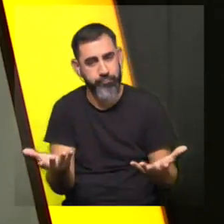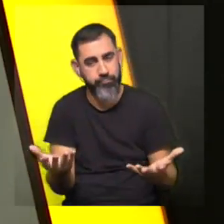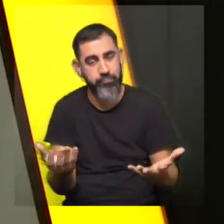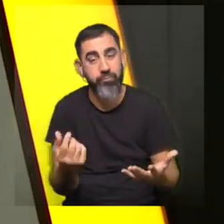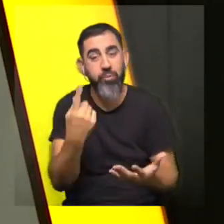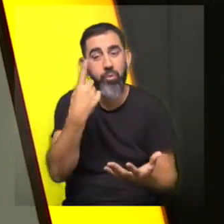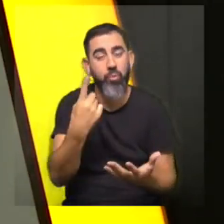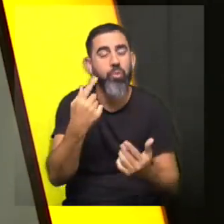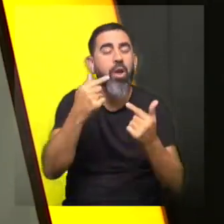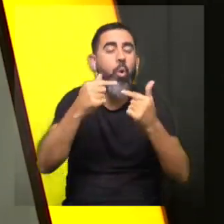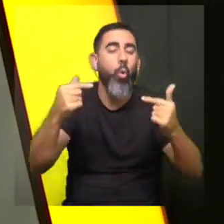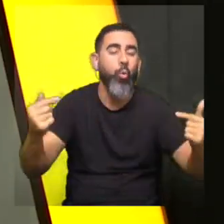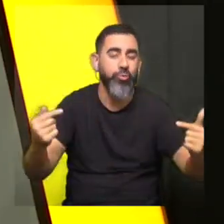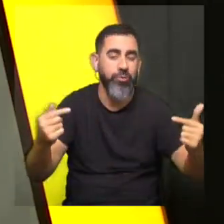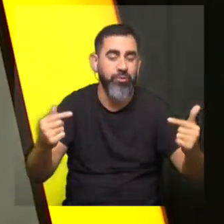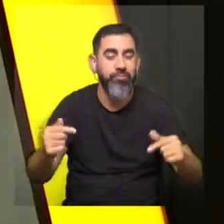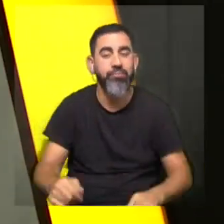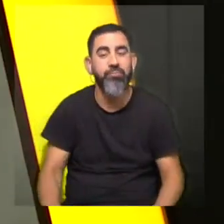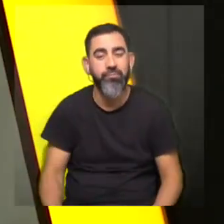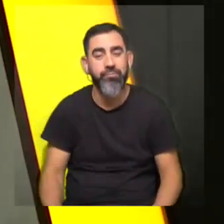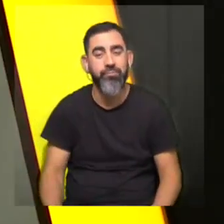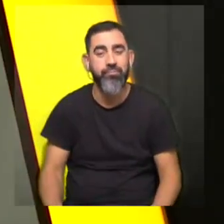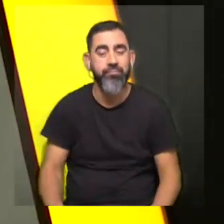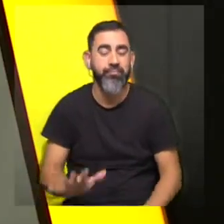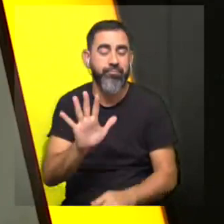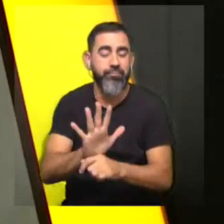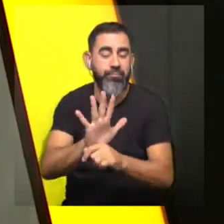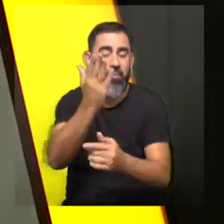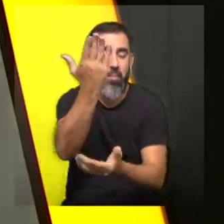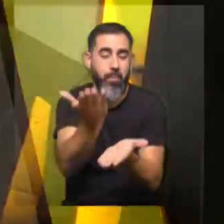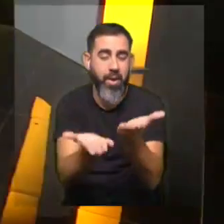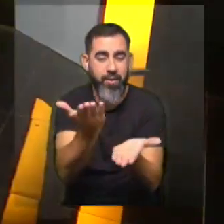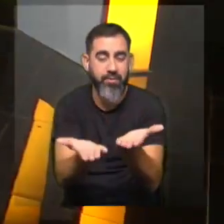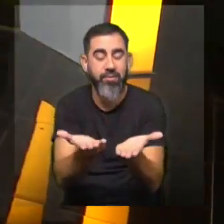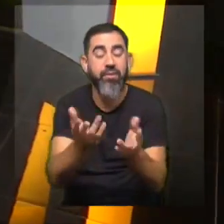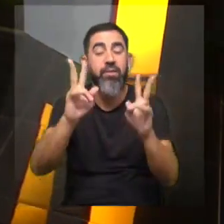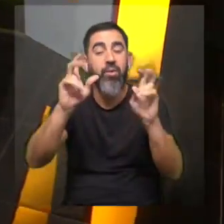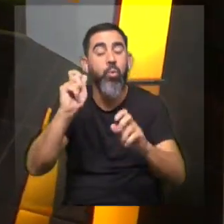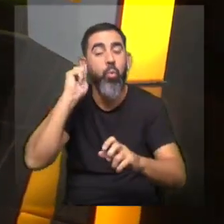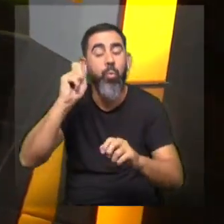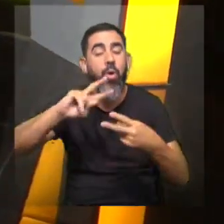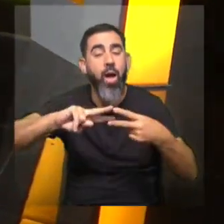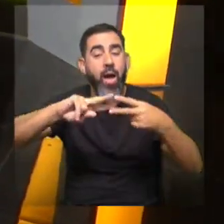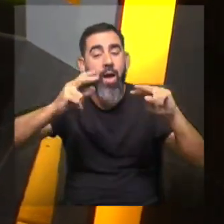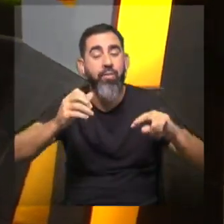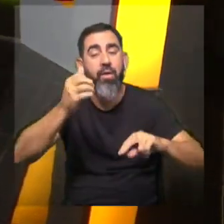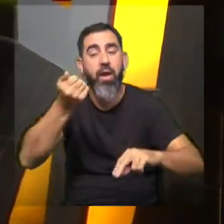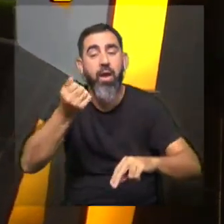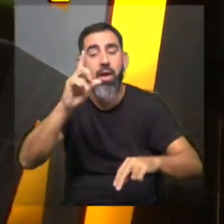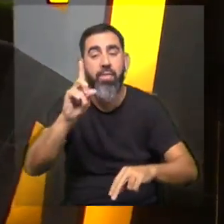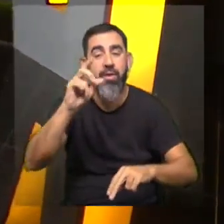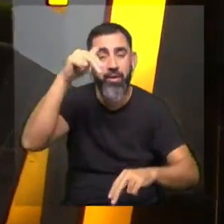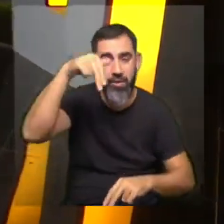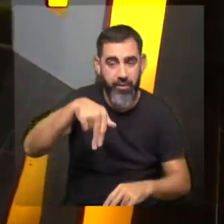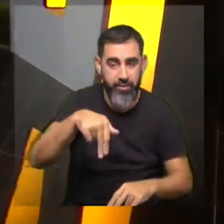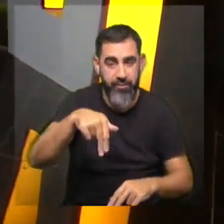un solo algo. elemento. Ahí está. Pero vamos a personificarlo porque Ahí se está. lo merece. Vamos a hablar del cumpleaños del ADN, 3 cumpleaños del